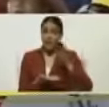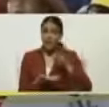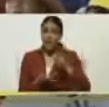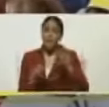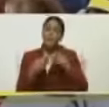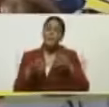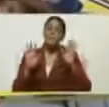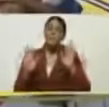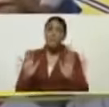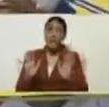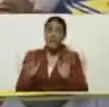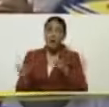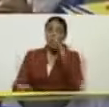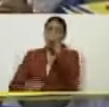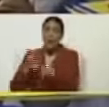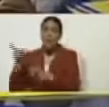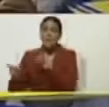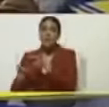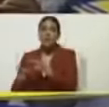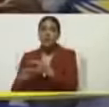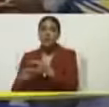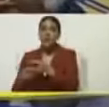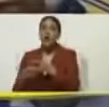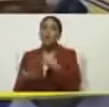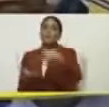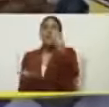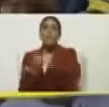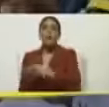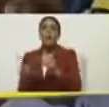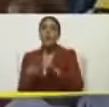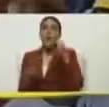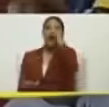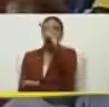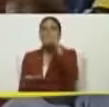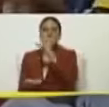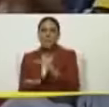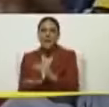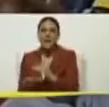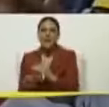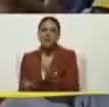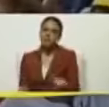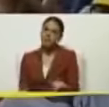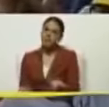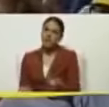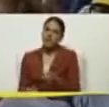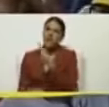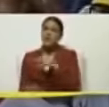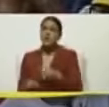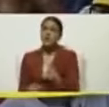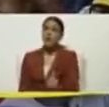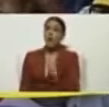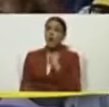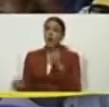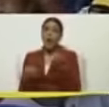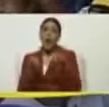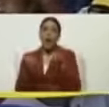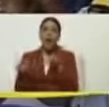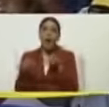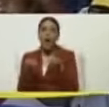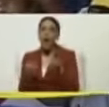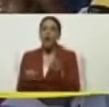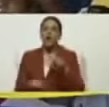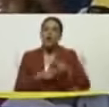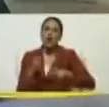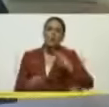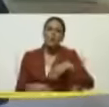los productores, el café nos lo pagaron en $80 y hasta en 70. Esa es la realidad. Esa es la realidad,